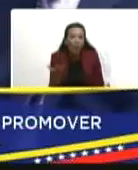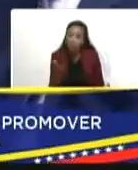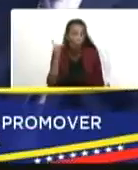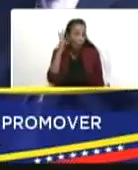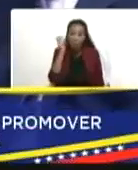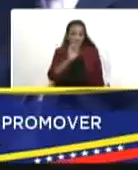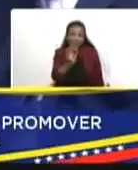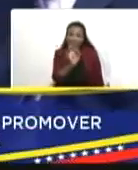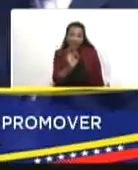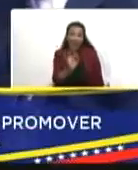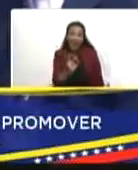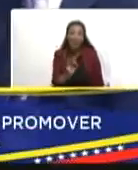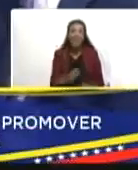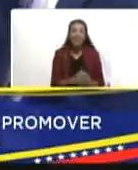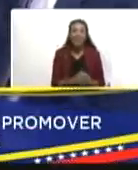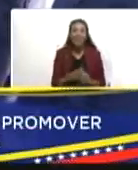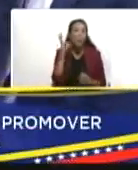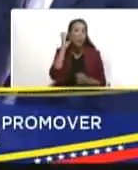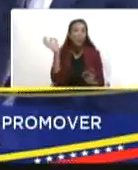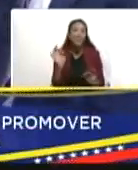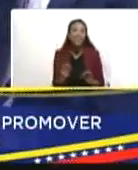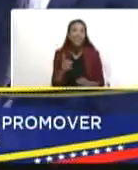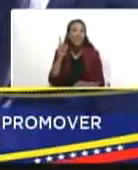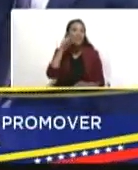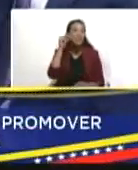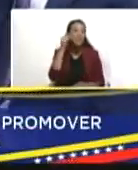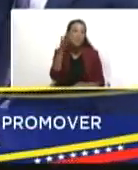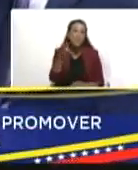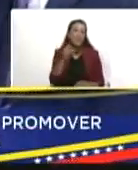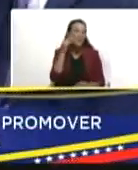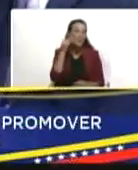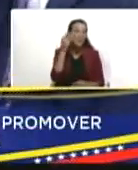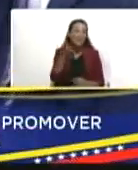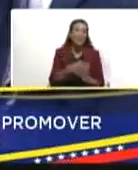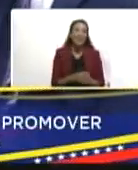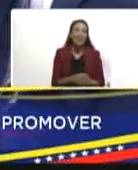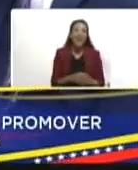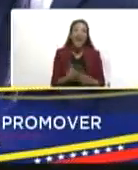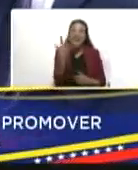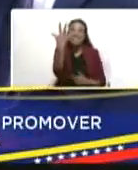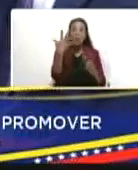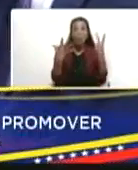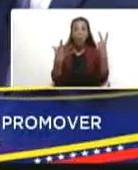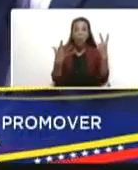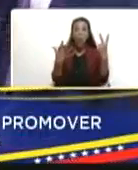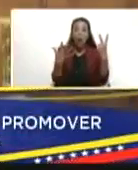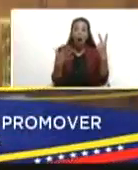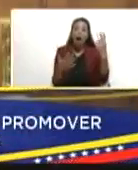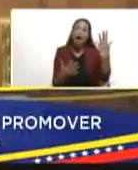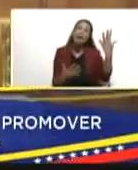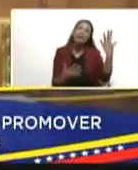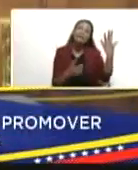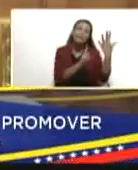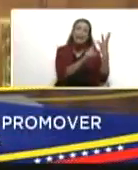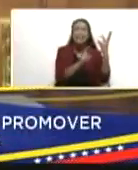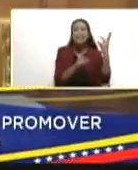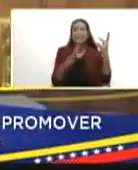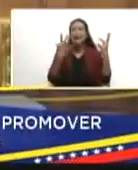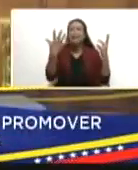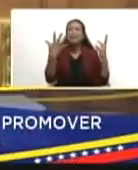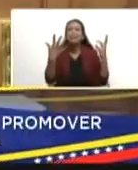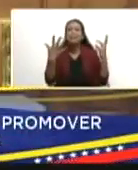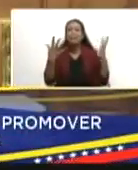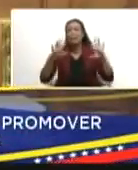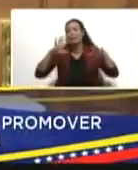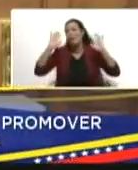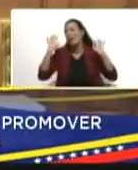oyes Ahí que ya estoy oyendo mejoramos ganando a dos y nos ganaron 6 a c laa los